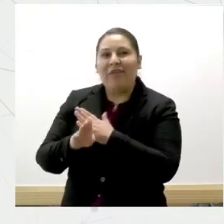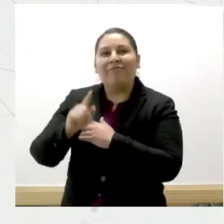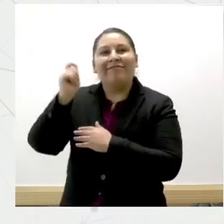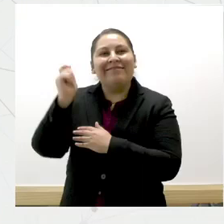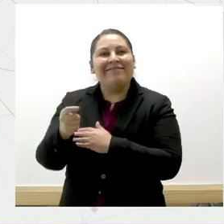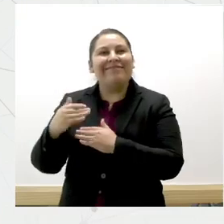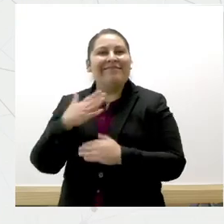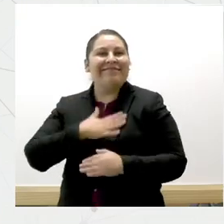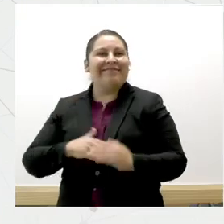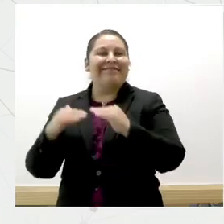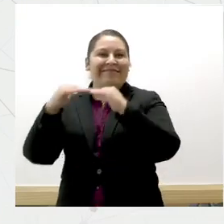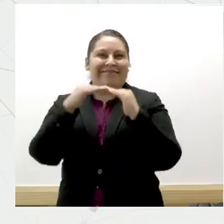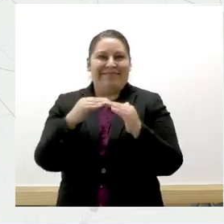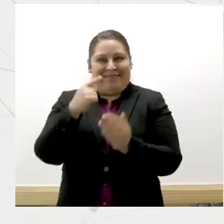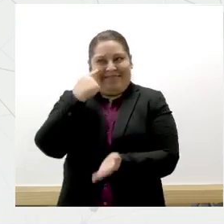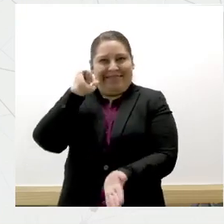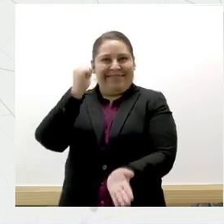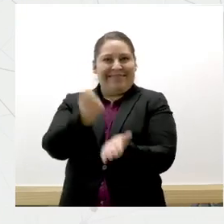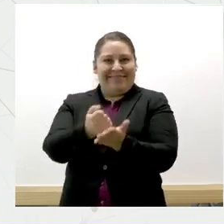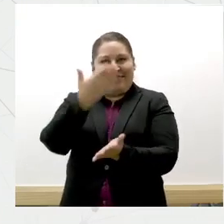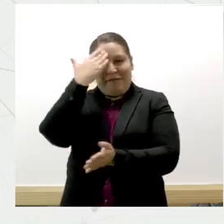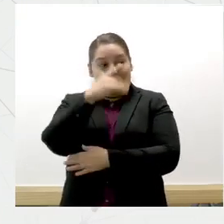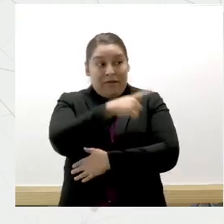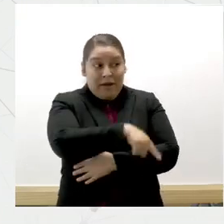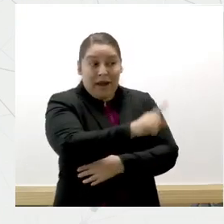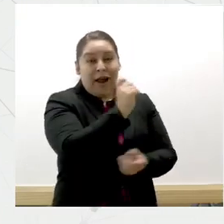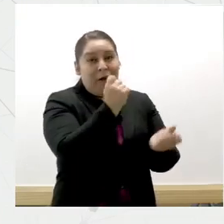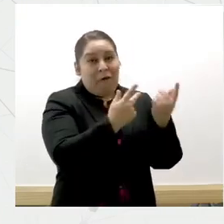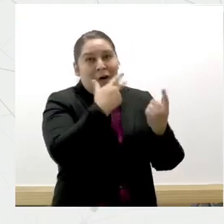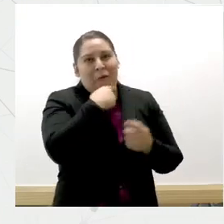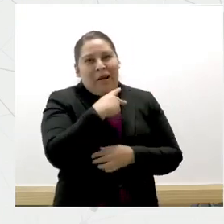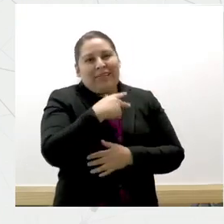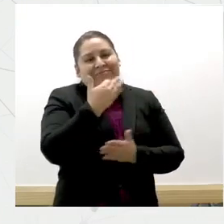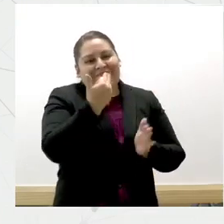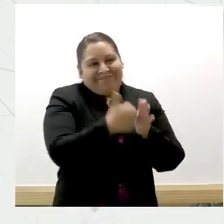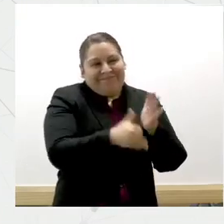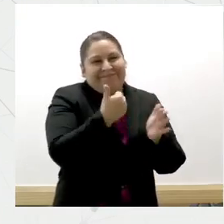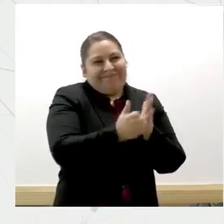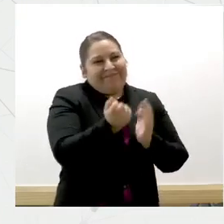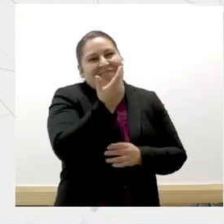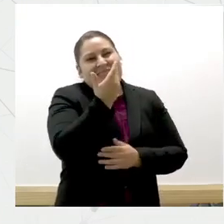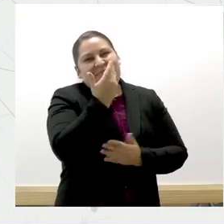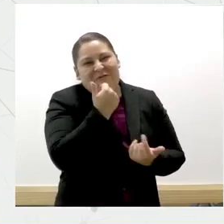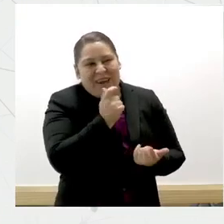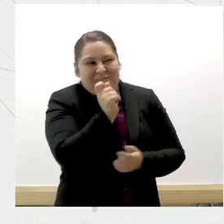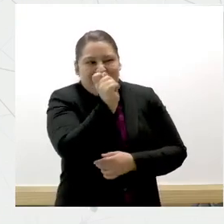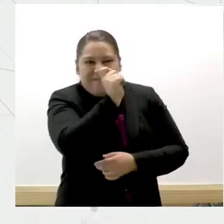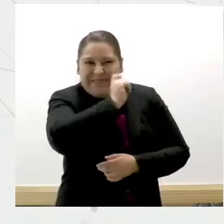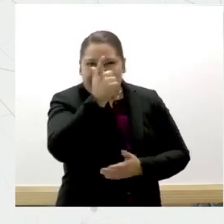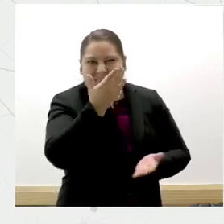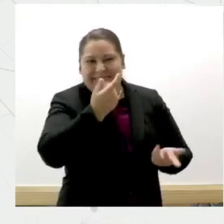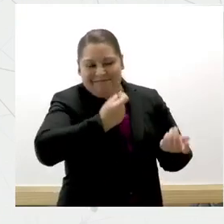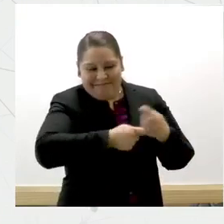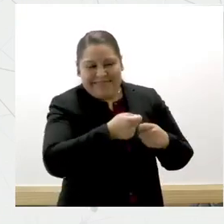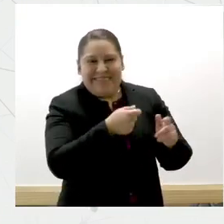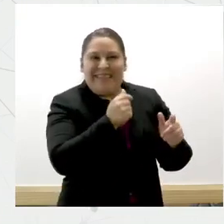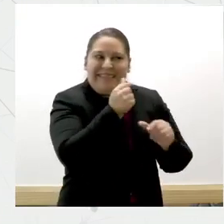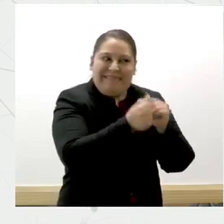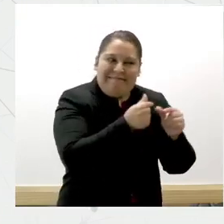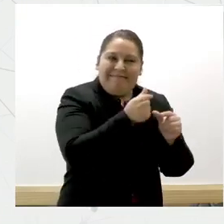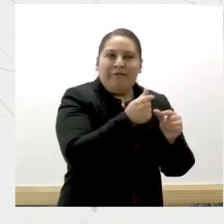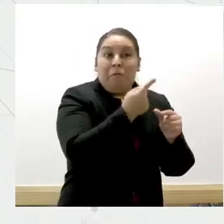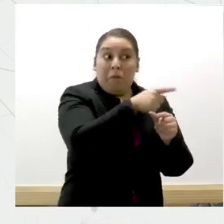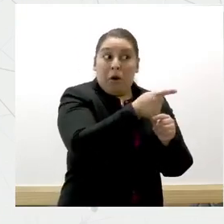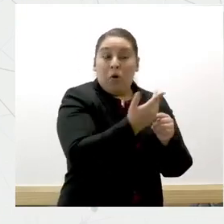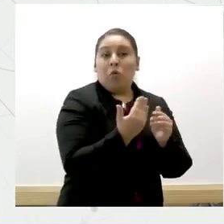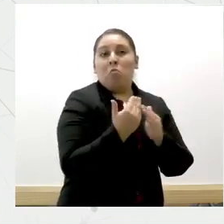que ha quedado acreditado que algunos hombres no muy competentes han llegado a puestos de poder y que entonces a esa ya será definitivamente la regla que nos